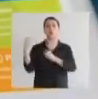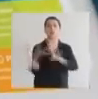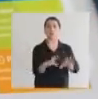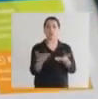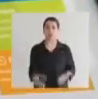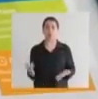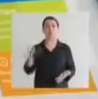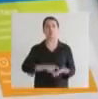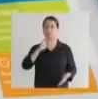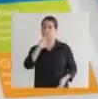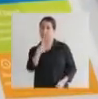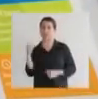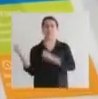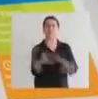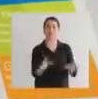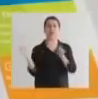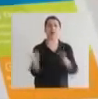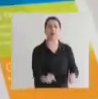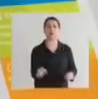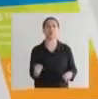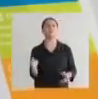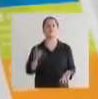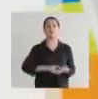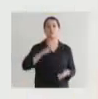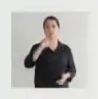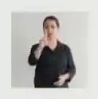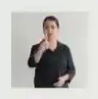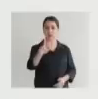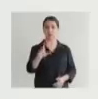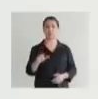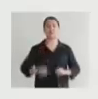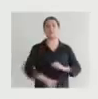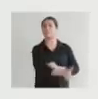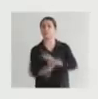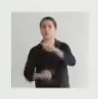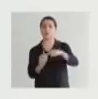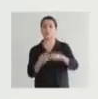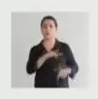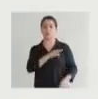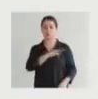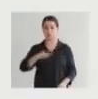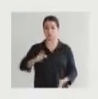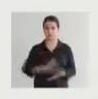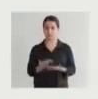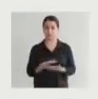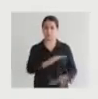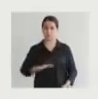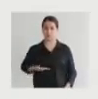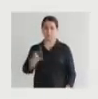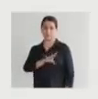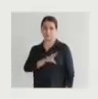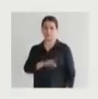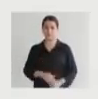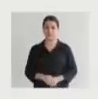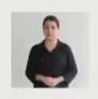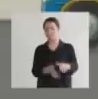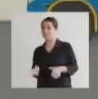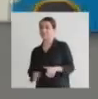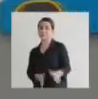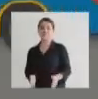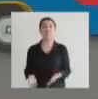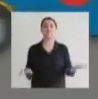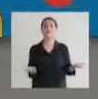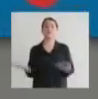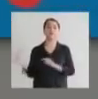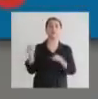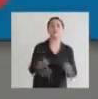cigarrillo. Esto da cáncer a la vista. A los oídos. Sí. La cagó. Bueno, esta campaña... Esta campaña costó 3 millones de pesos. Ya, hay que decir que lo barato no, estáis locos, no ya, ahí